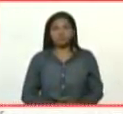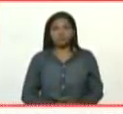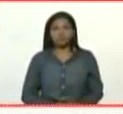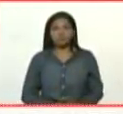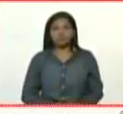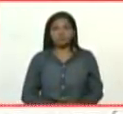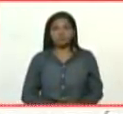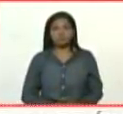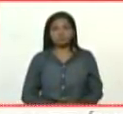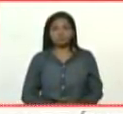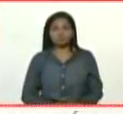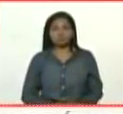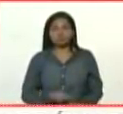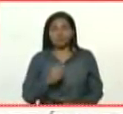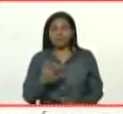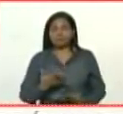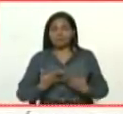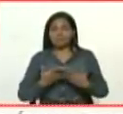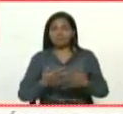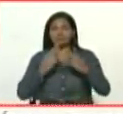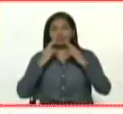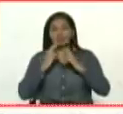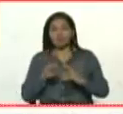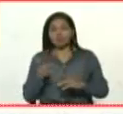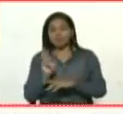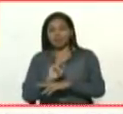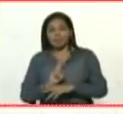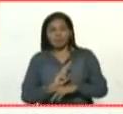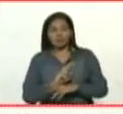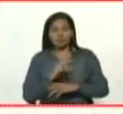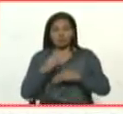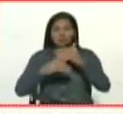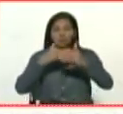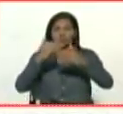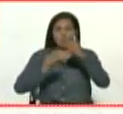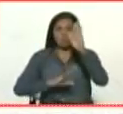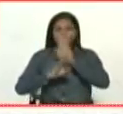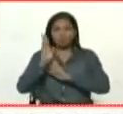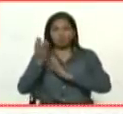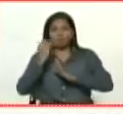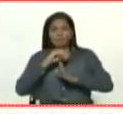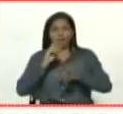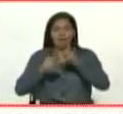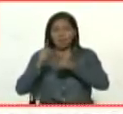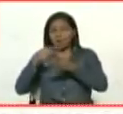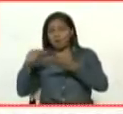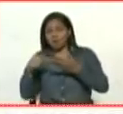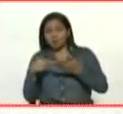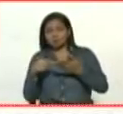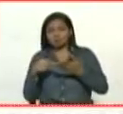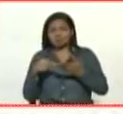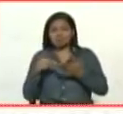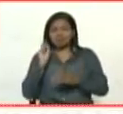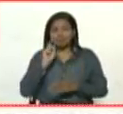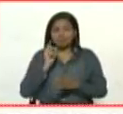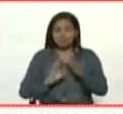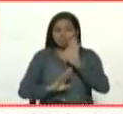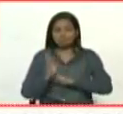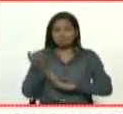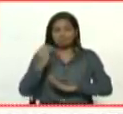dado sus resultados. Hay muchas cosas donde se ha avanzado y hay muchas donde todavía es necesario